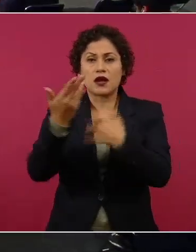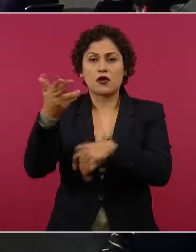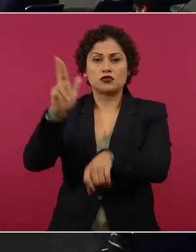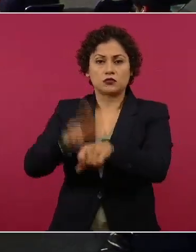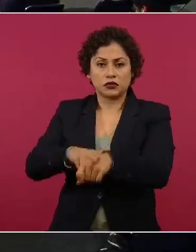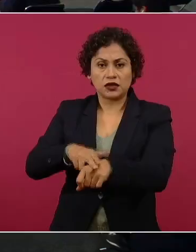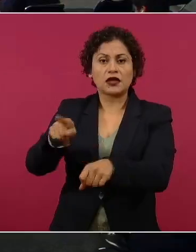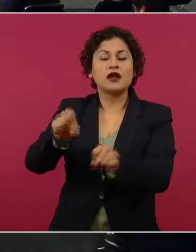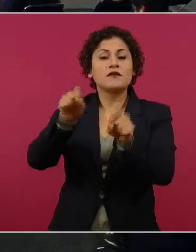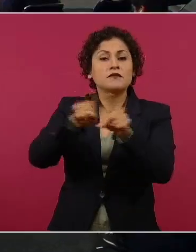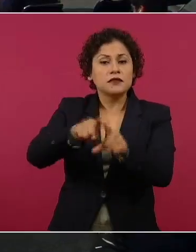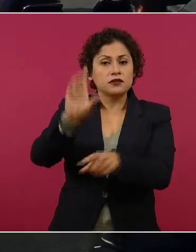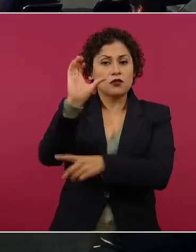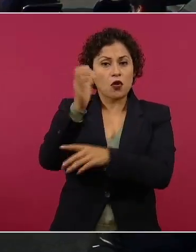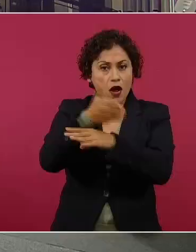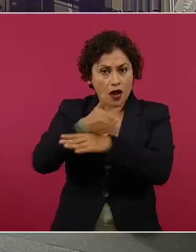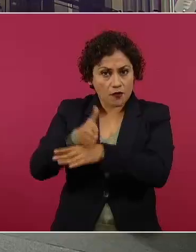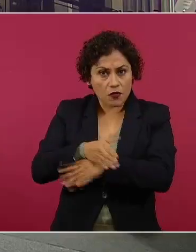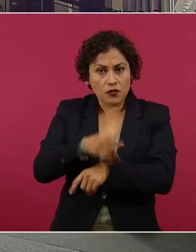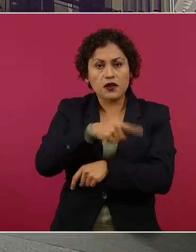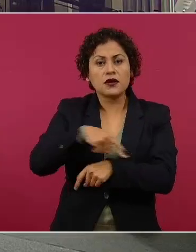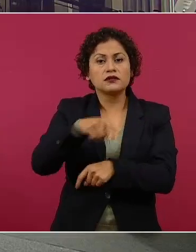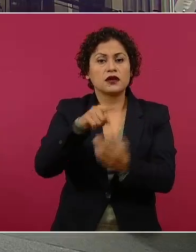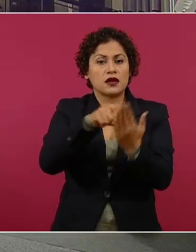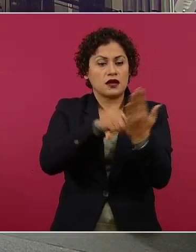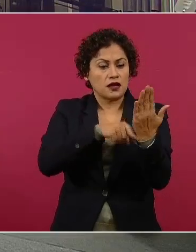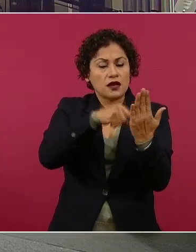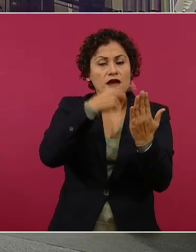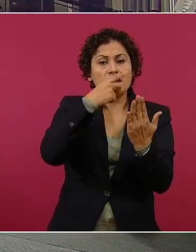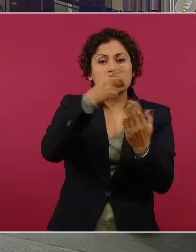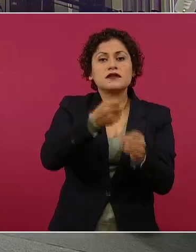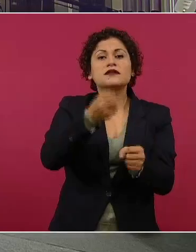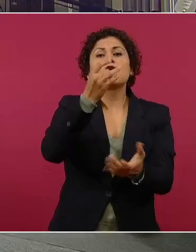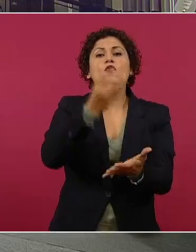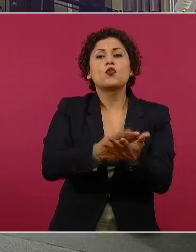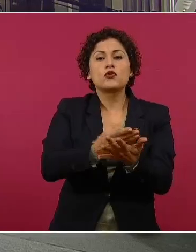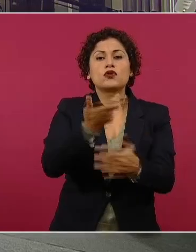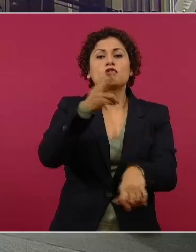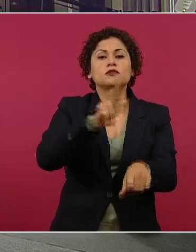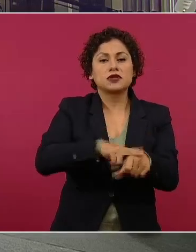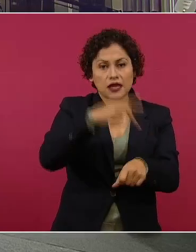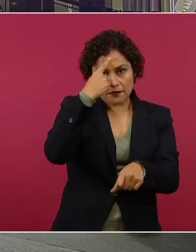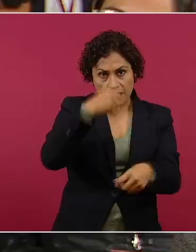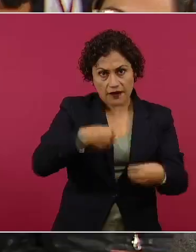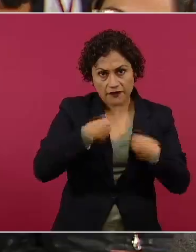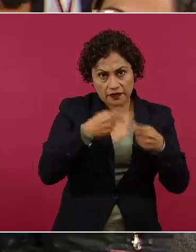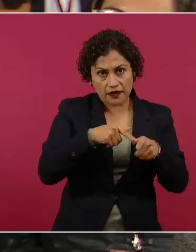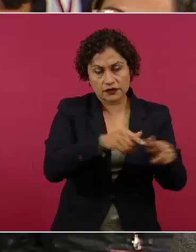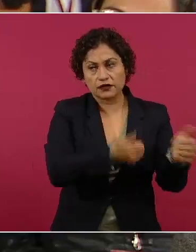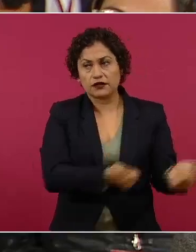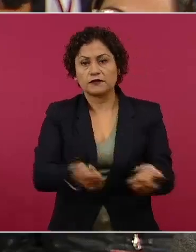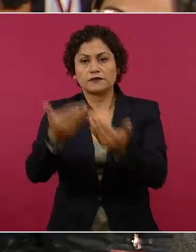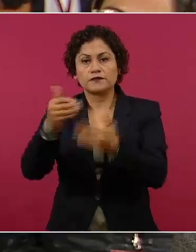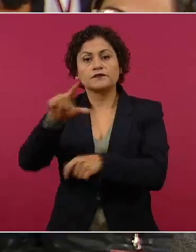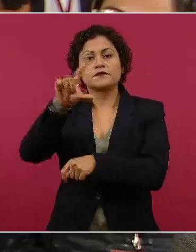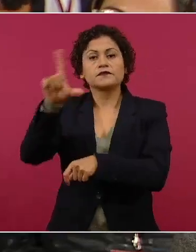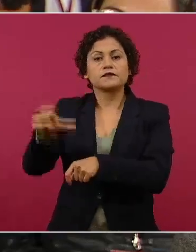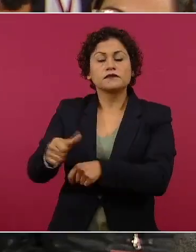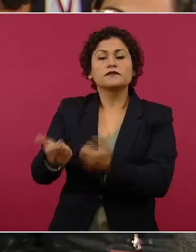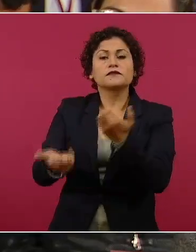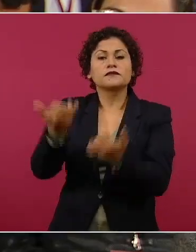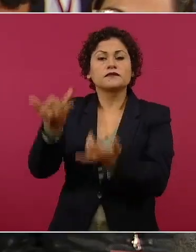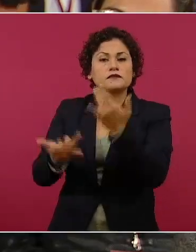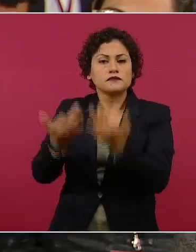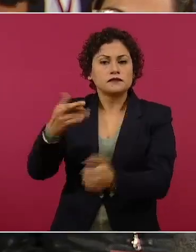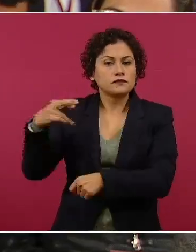cuyo protocolo señala que solamente pueden trasladar a hospitales a personas con vida. Además, se autorizó la cremación cuando en los casos en que